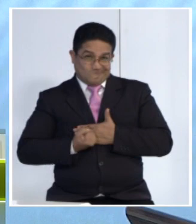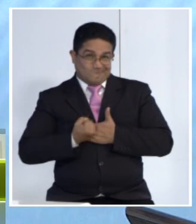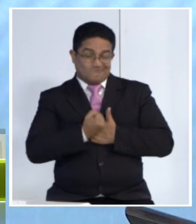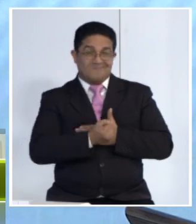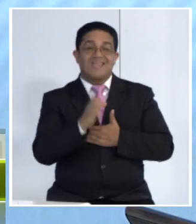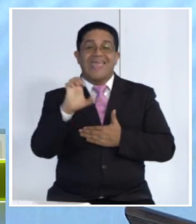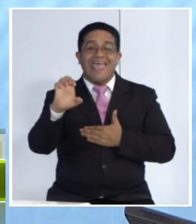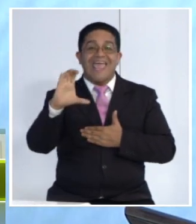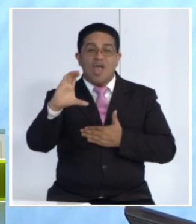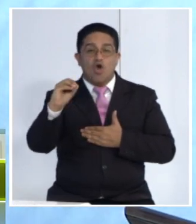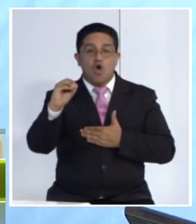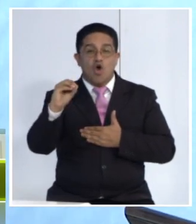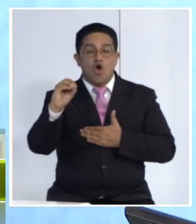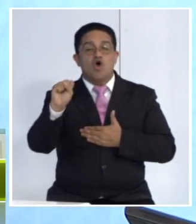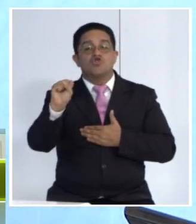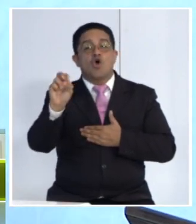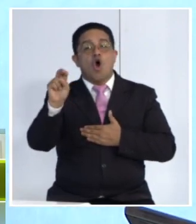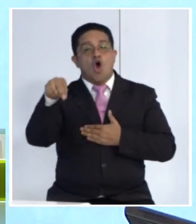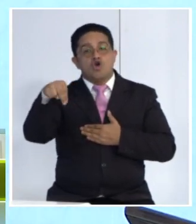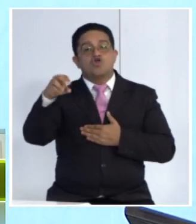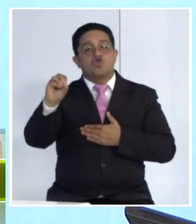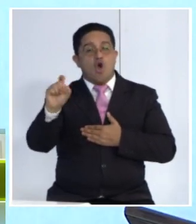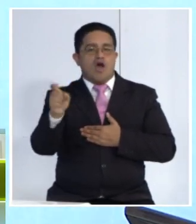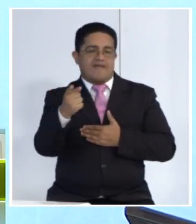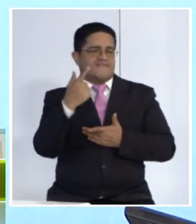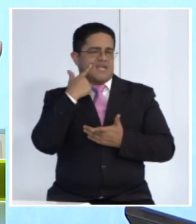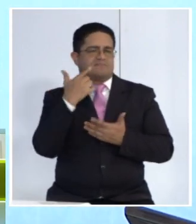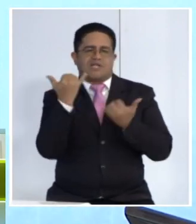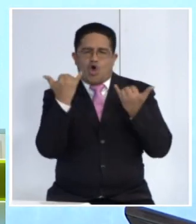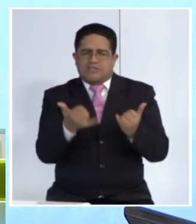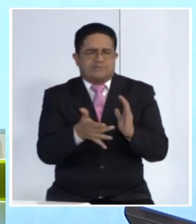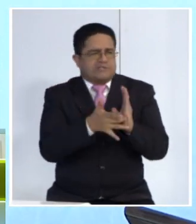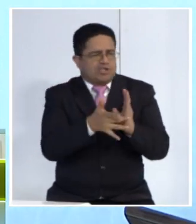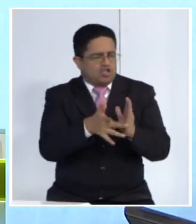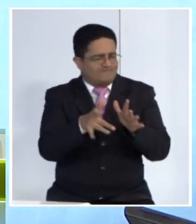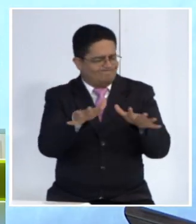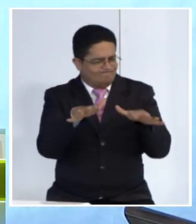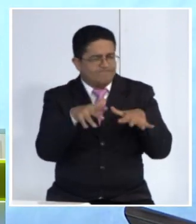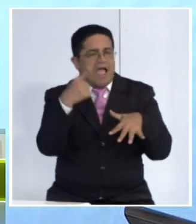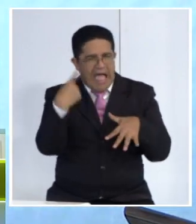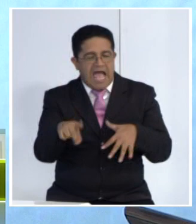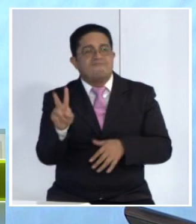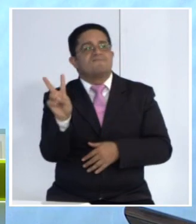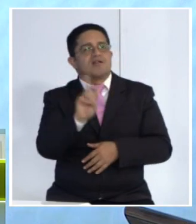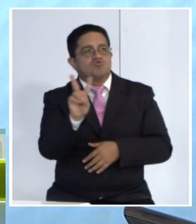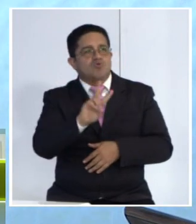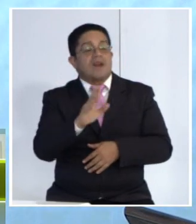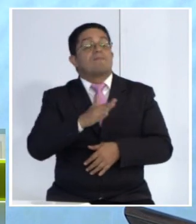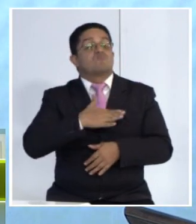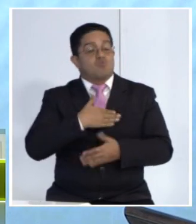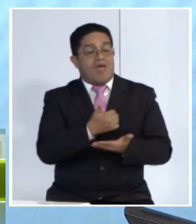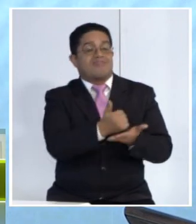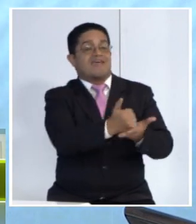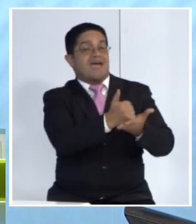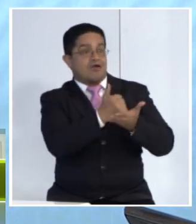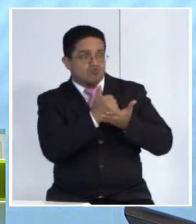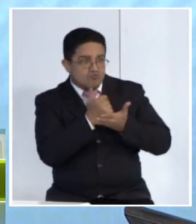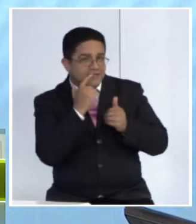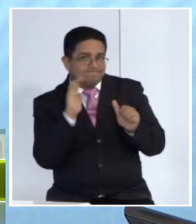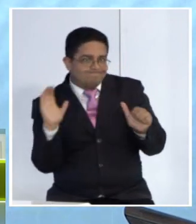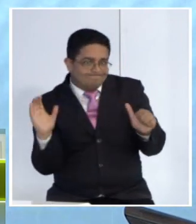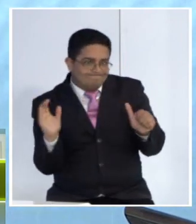ecosonografía, sobre todo ecosonografía que es de última generación ahorita y que la tenemos en el país, nos puede dar ese